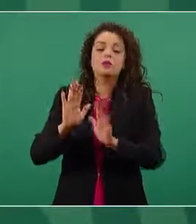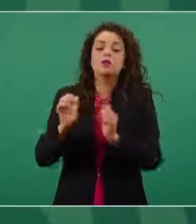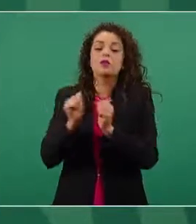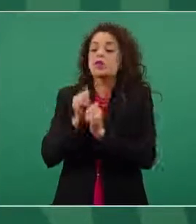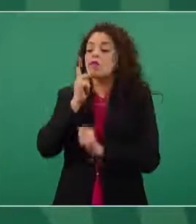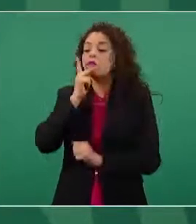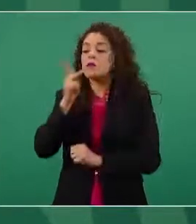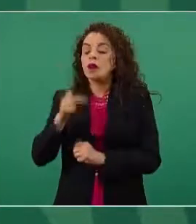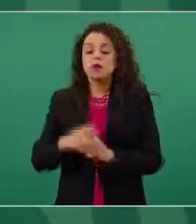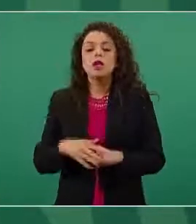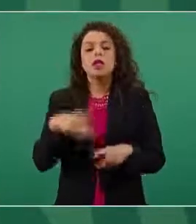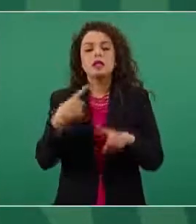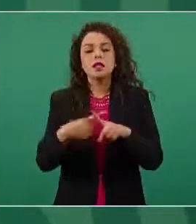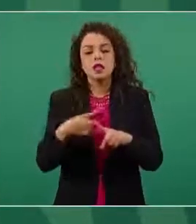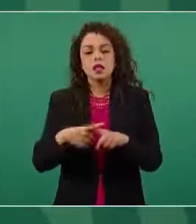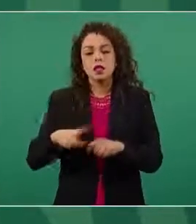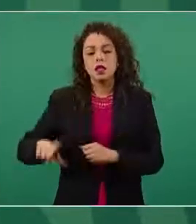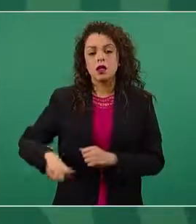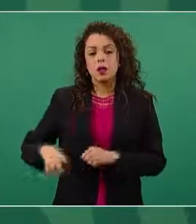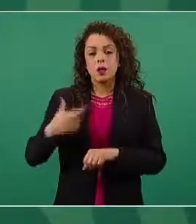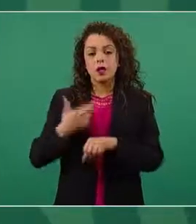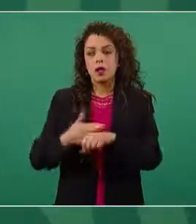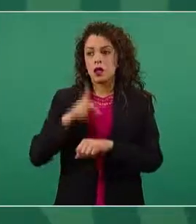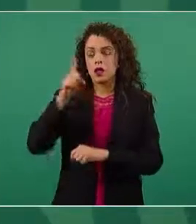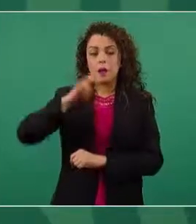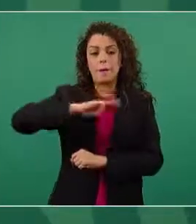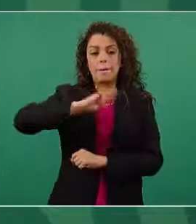por el gobernador de Michoacán,